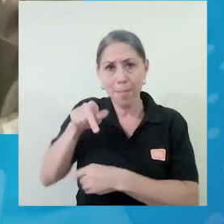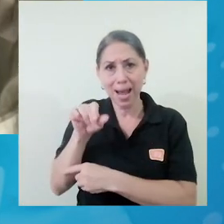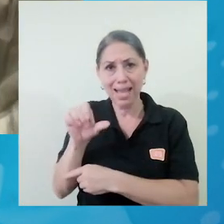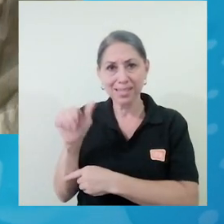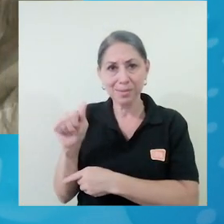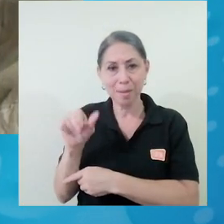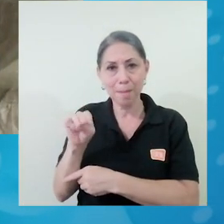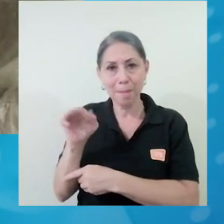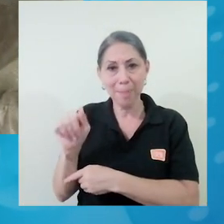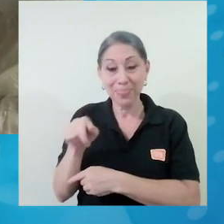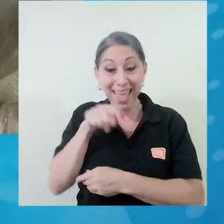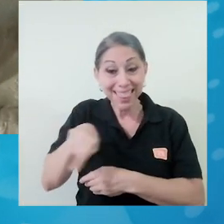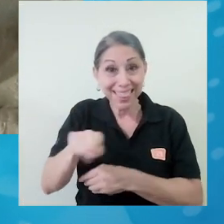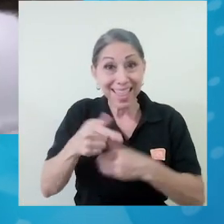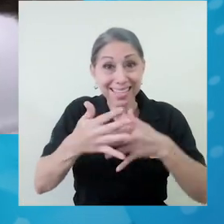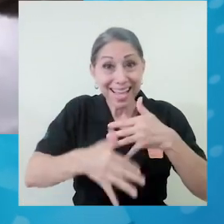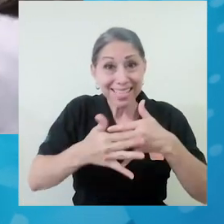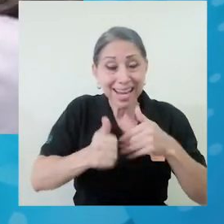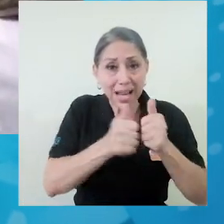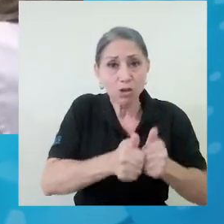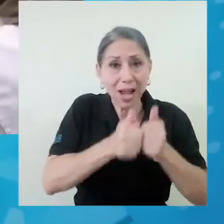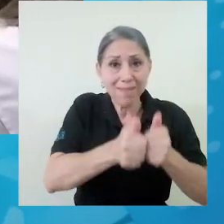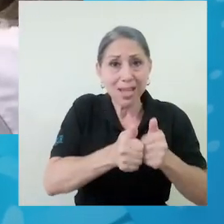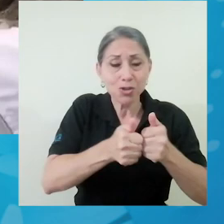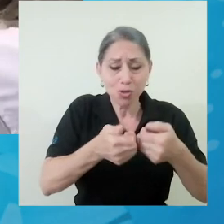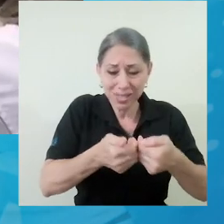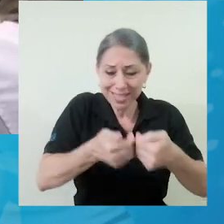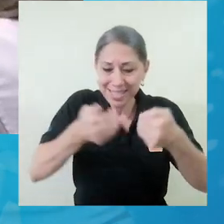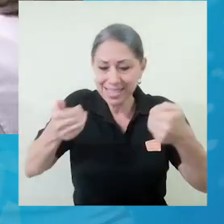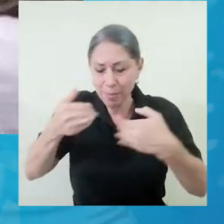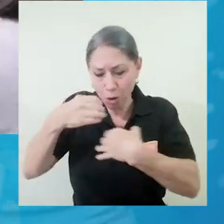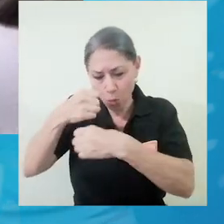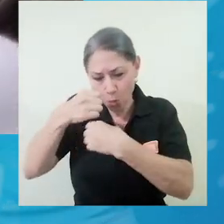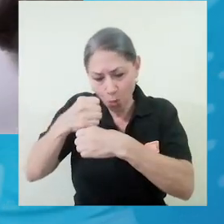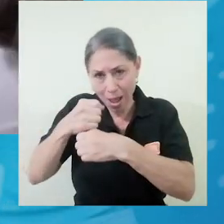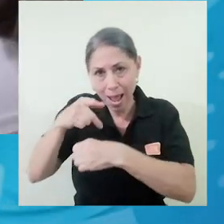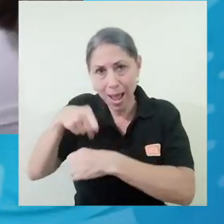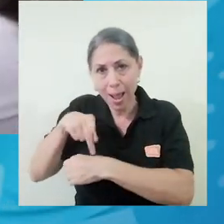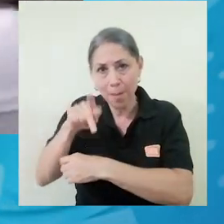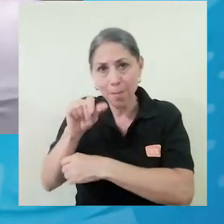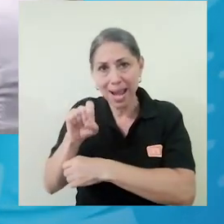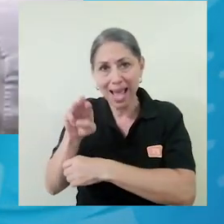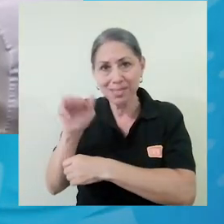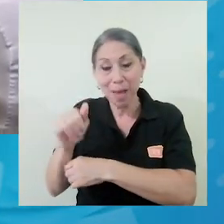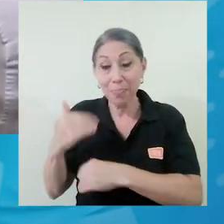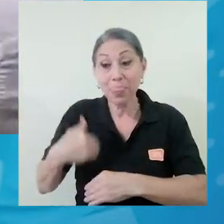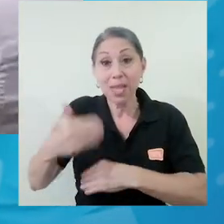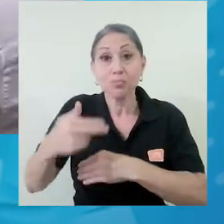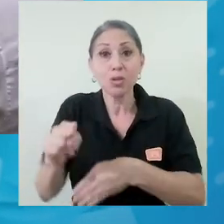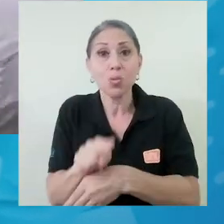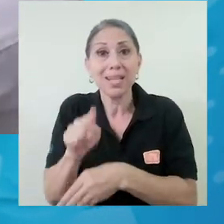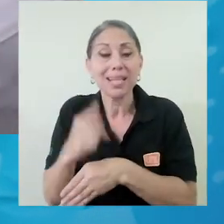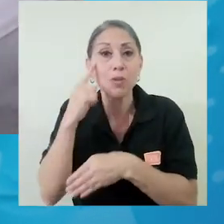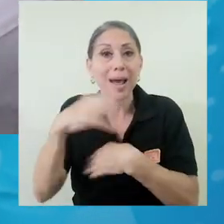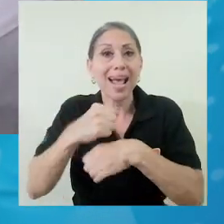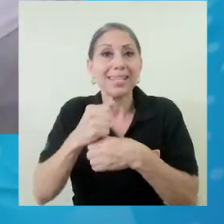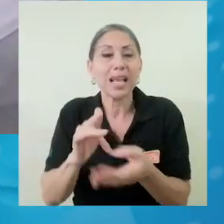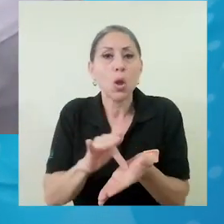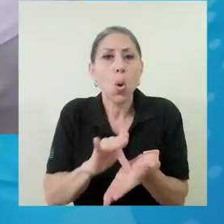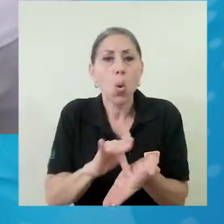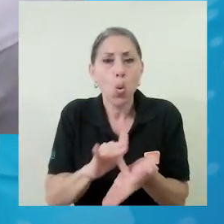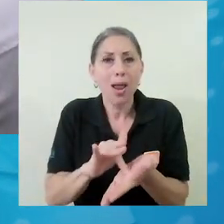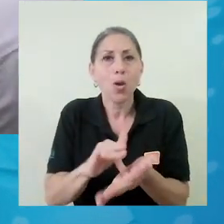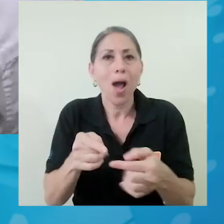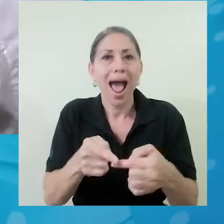los caballos, se separó el plasma para posteriormente purificar los anticuerpos y ser utilizados en la fabricación de un